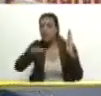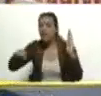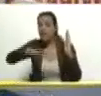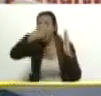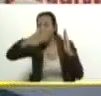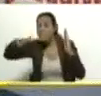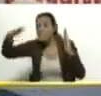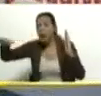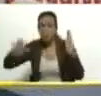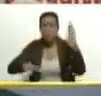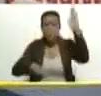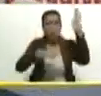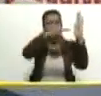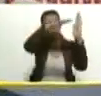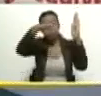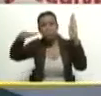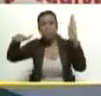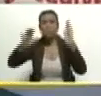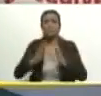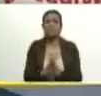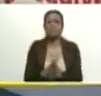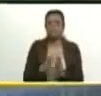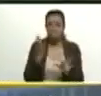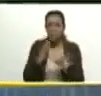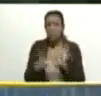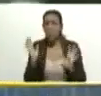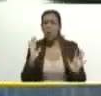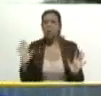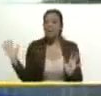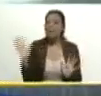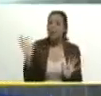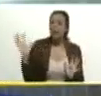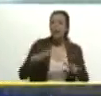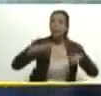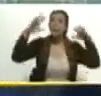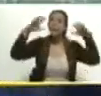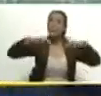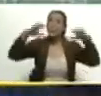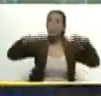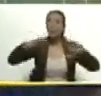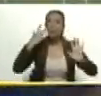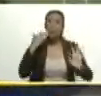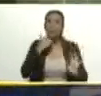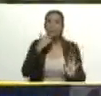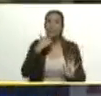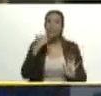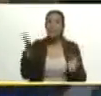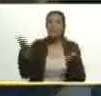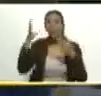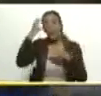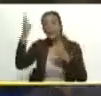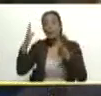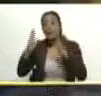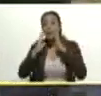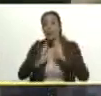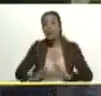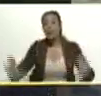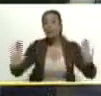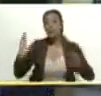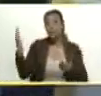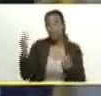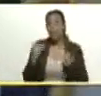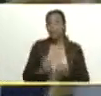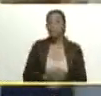que no estoy mal, pues. Mira, palabra cierta, está llegando la lluvia, pues, y también nos recibe la lluvia. Bueno, Luis